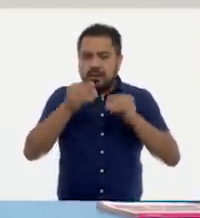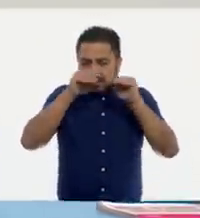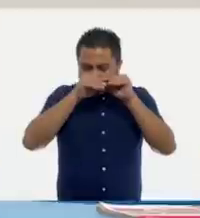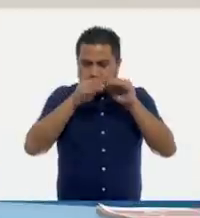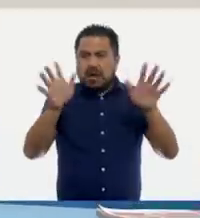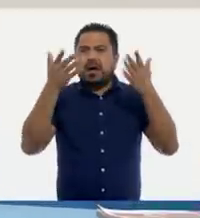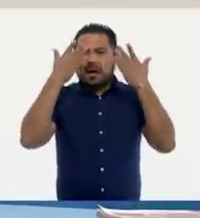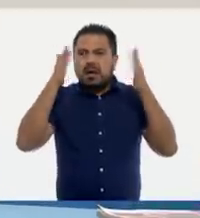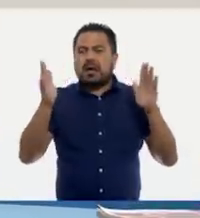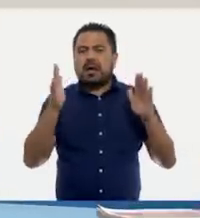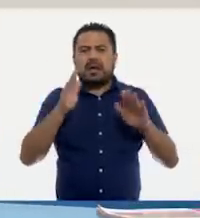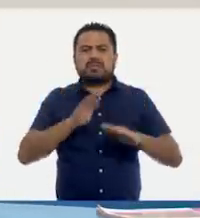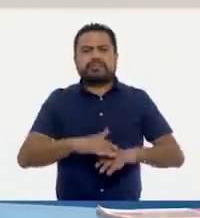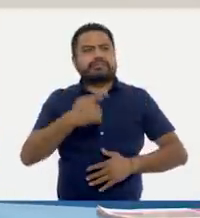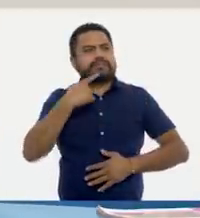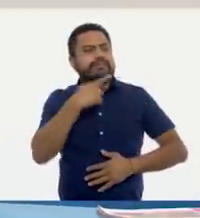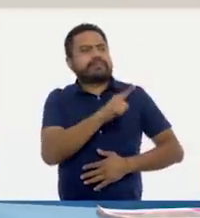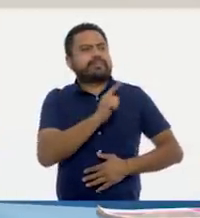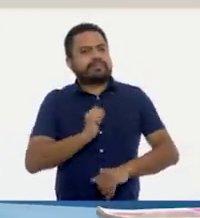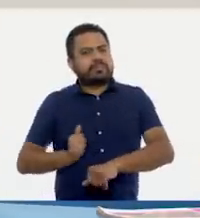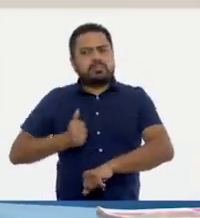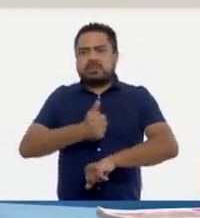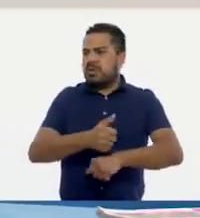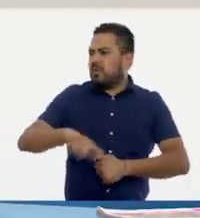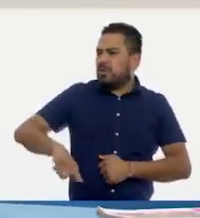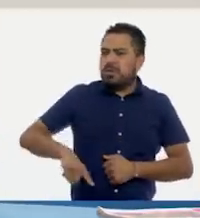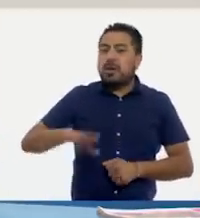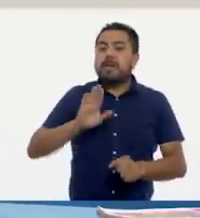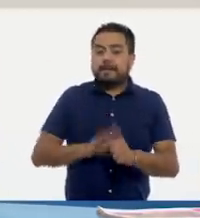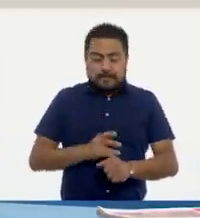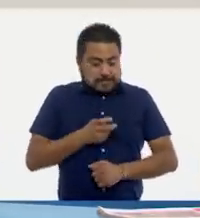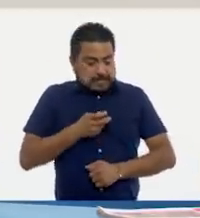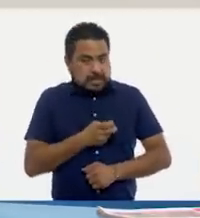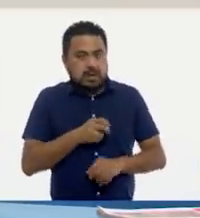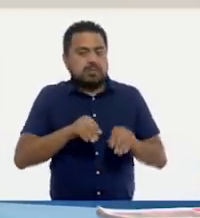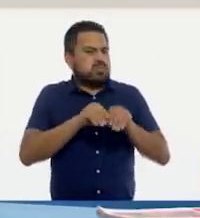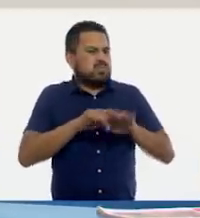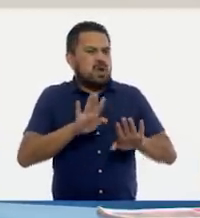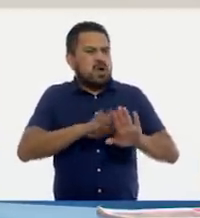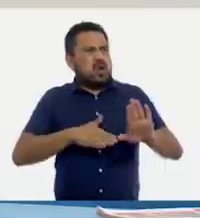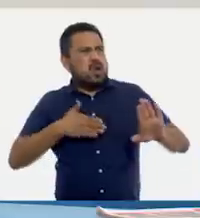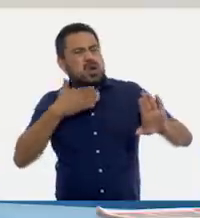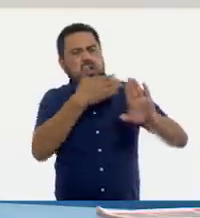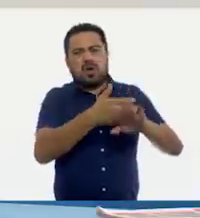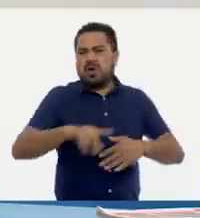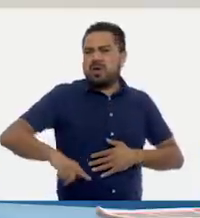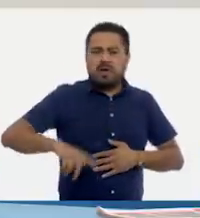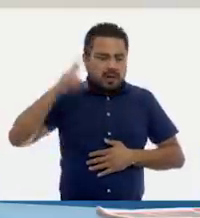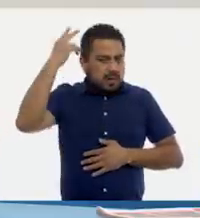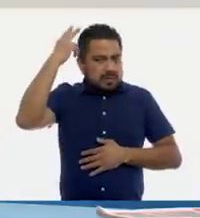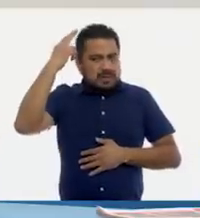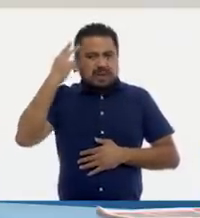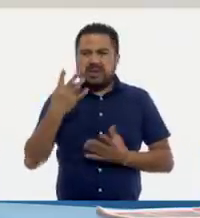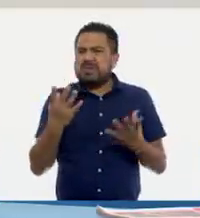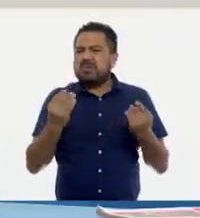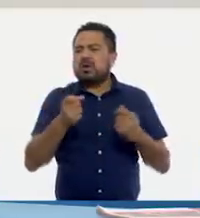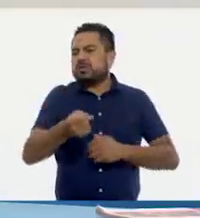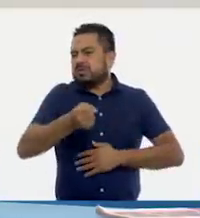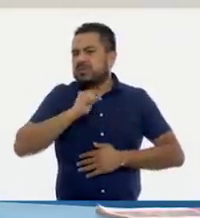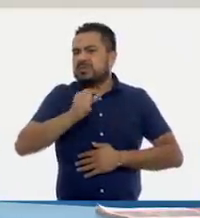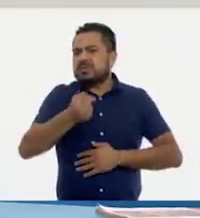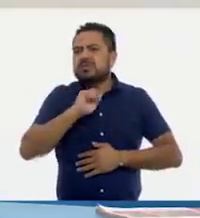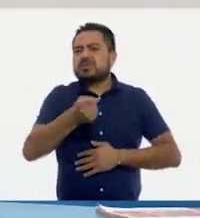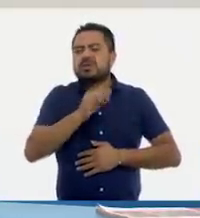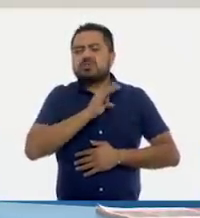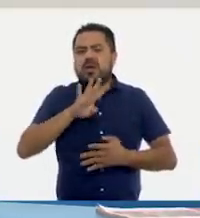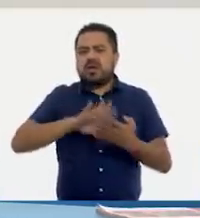que denunció la forma impositiva de gobernar. Y por esto, por publicar críticas contra el gobierno de Díaz, muchos periodistas llegaron